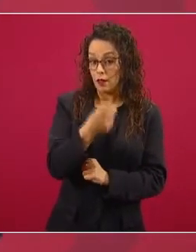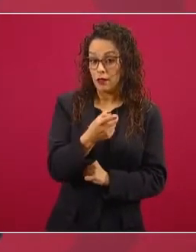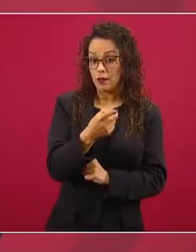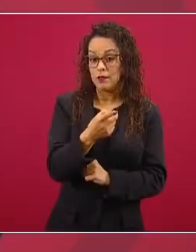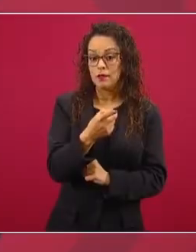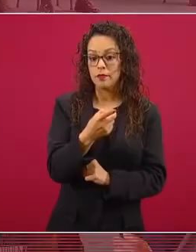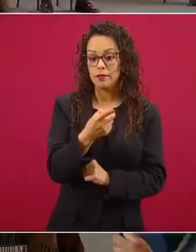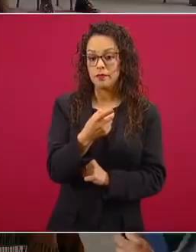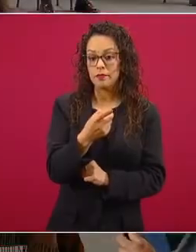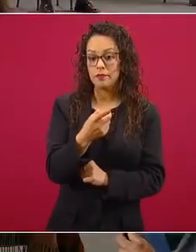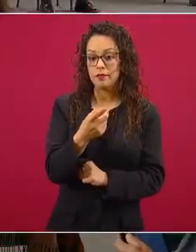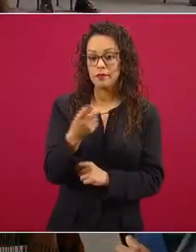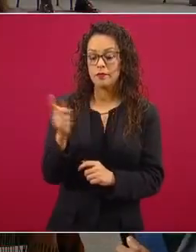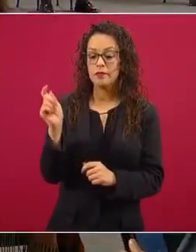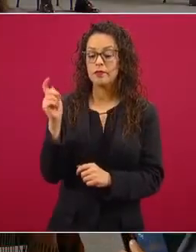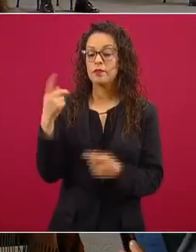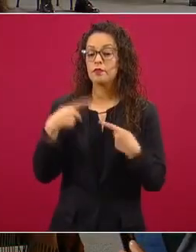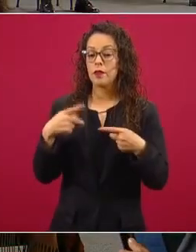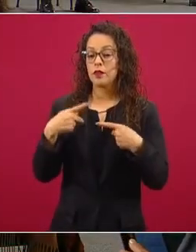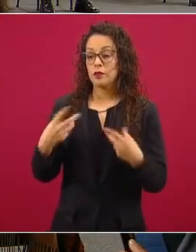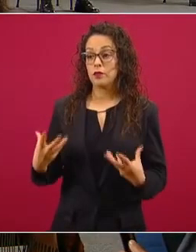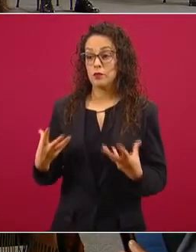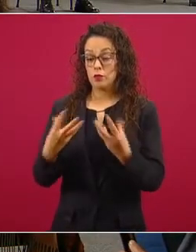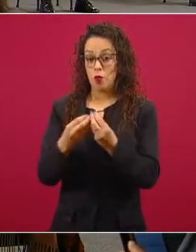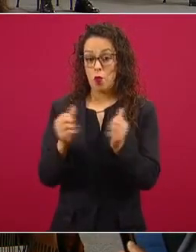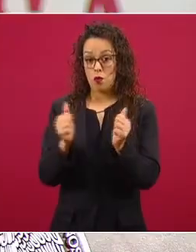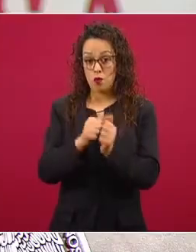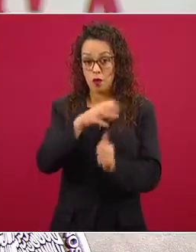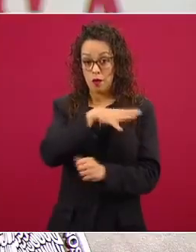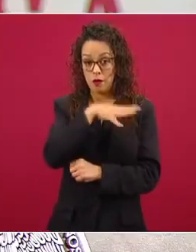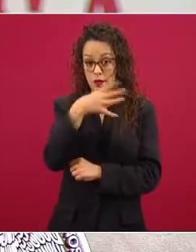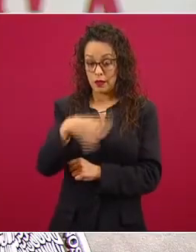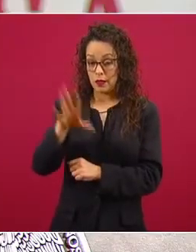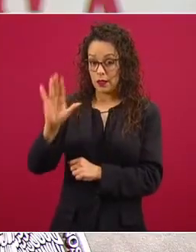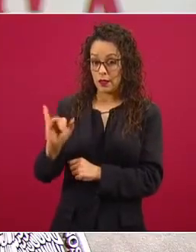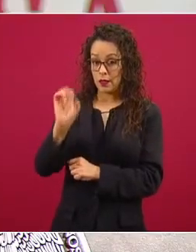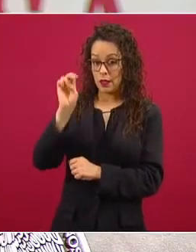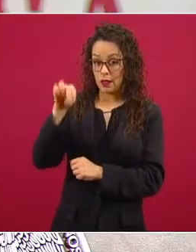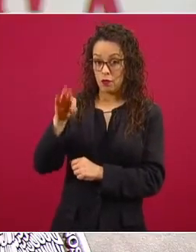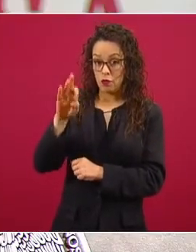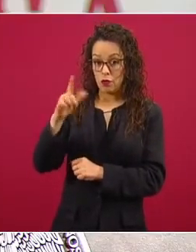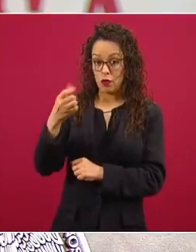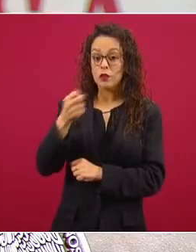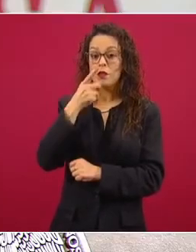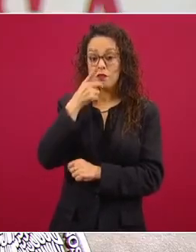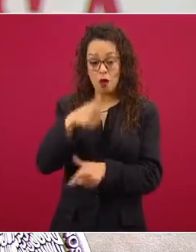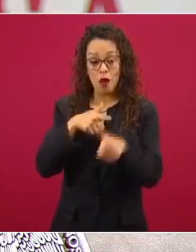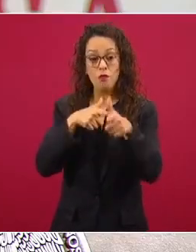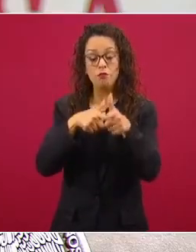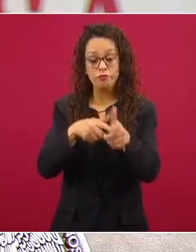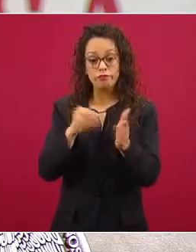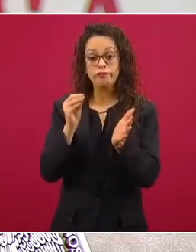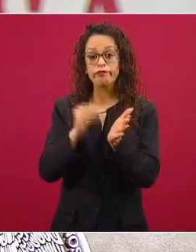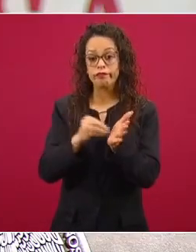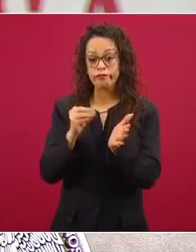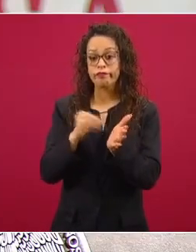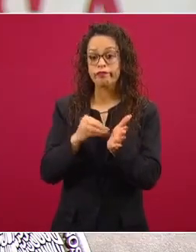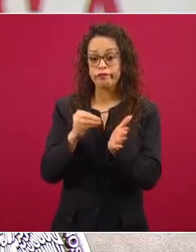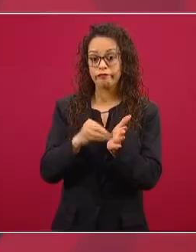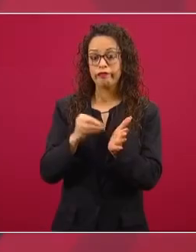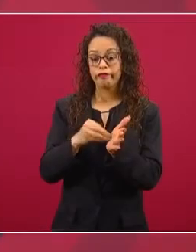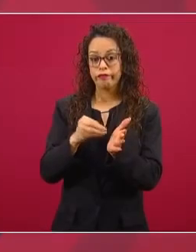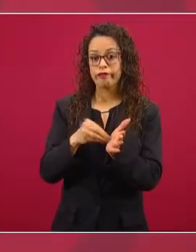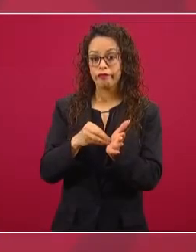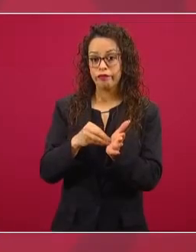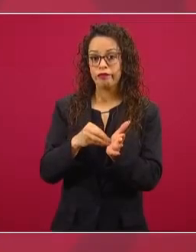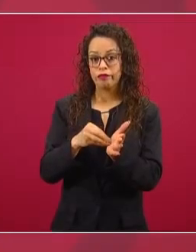con el general Cienfuegos siguen actuando en la